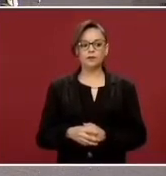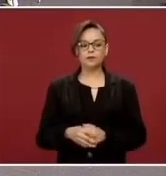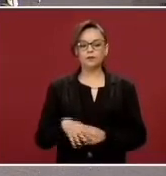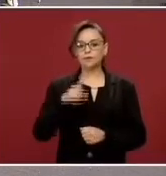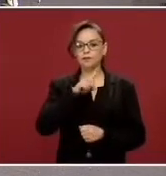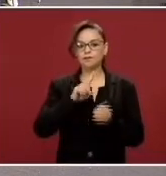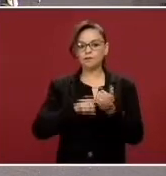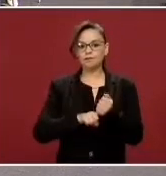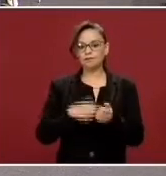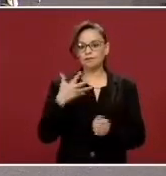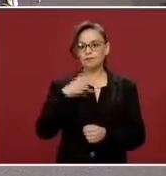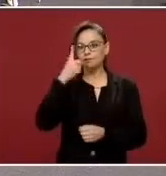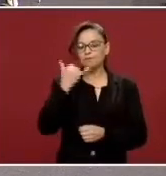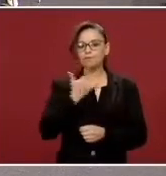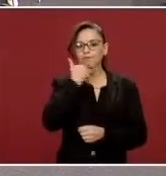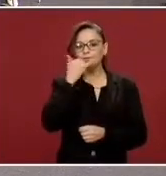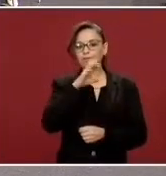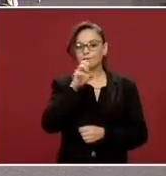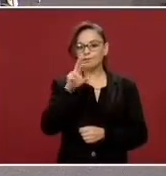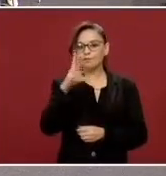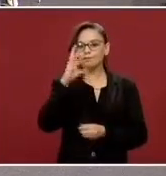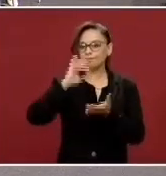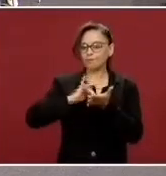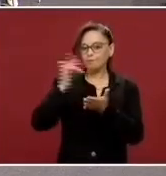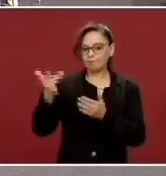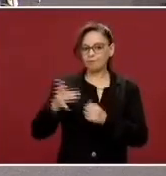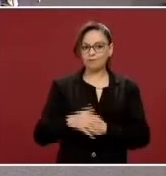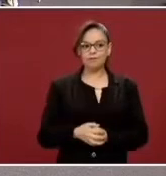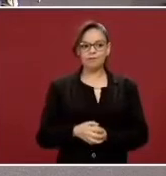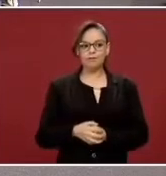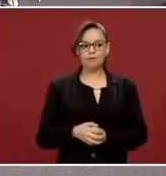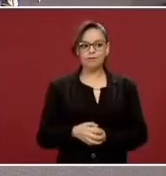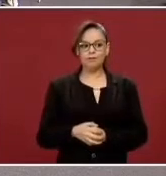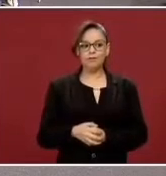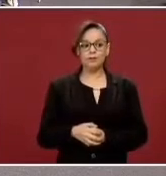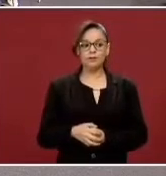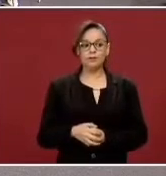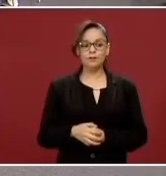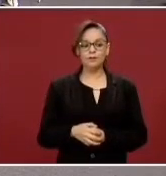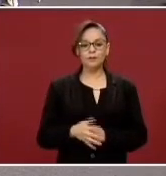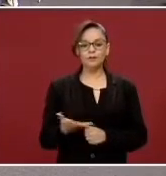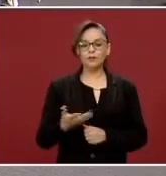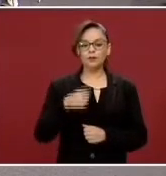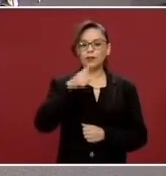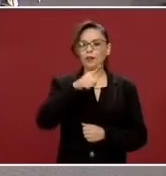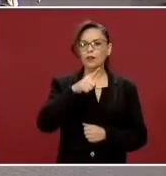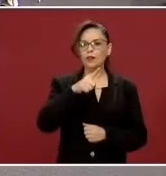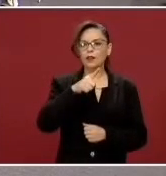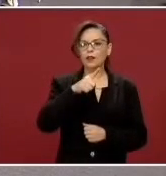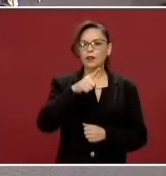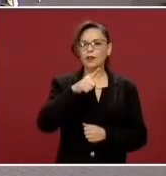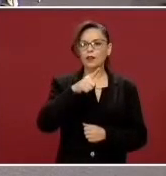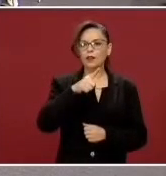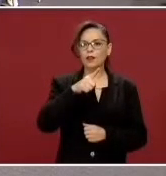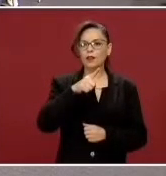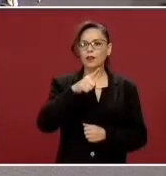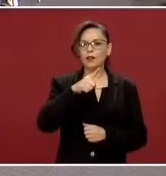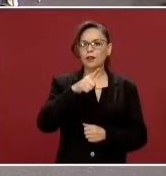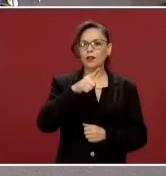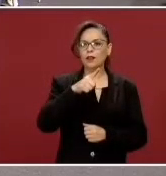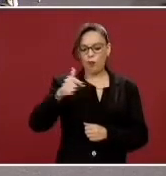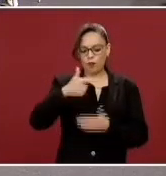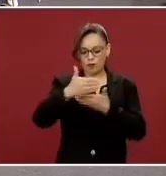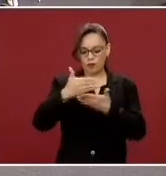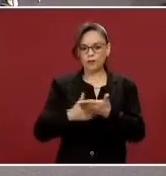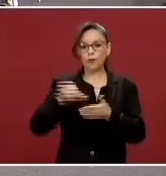Gracias por alertarme. Escríbele a José Luis para que les mande la presentación. Aquí tengo la de hoy, pero ahorita escríbele inmediatamente para que